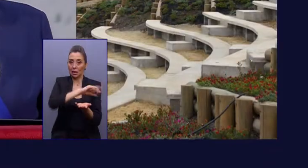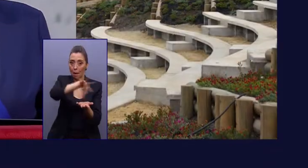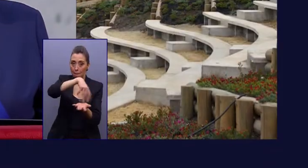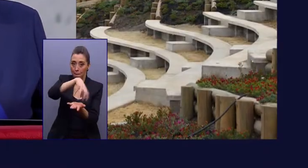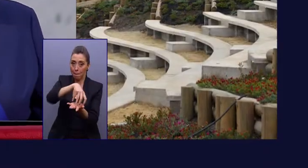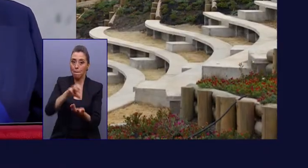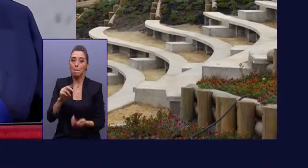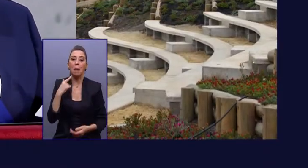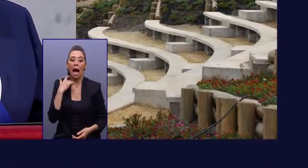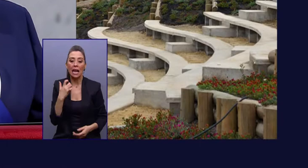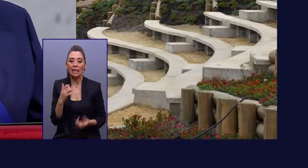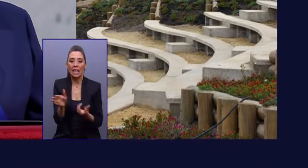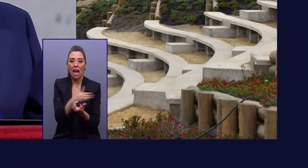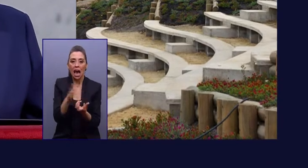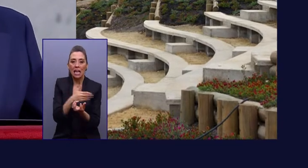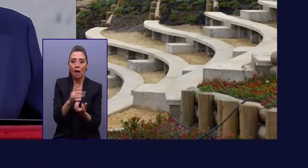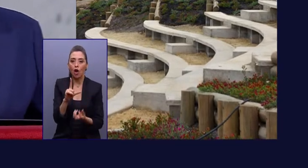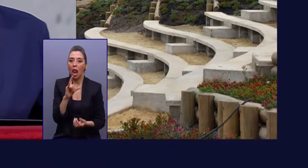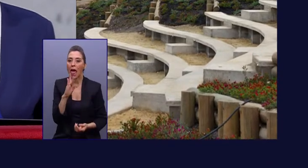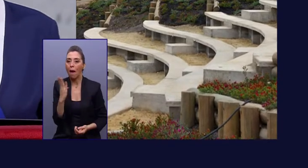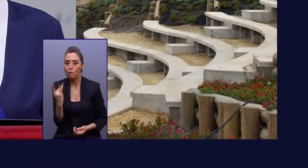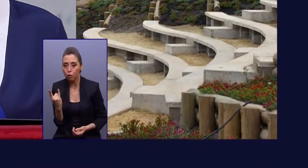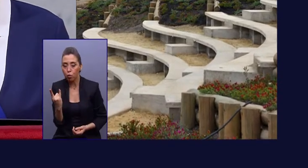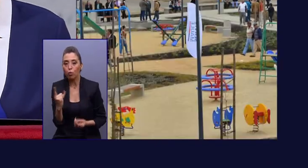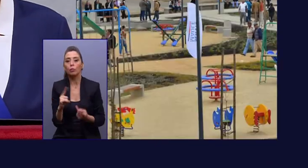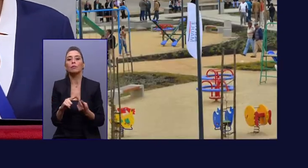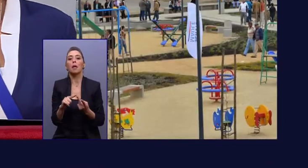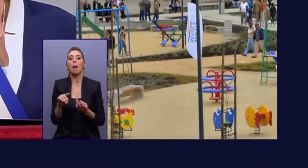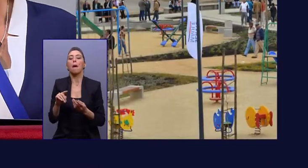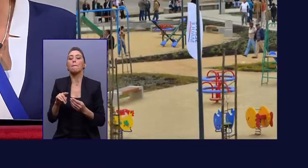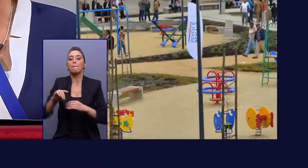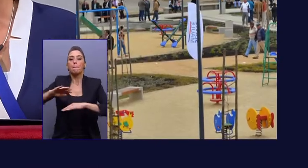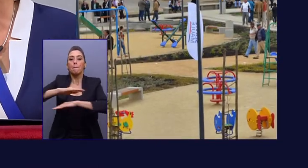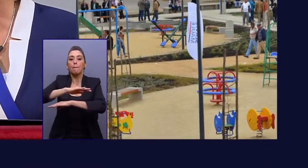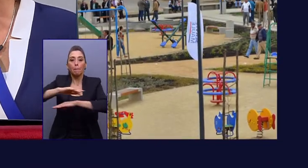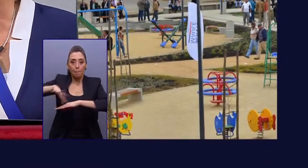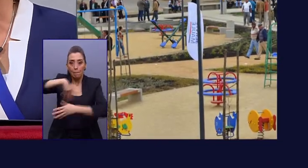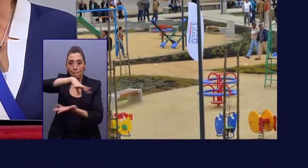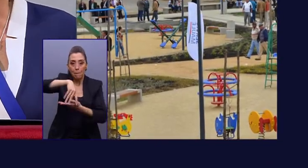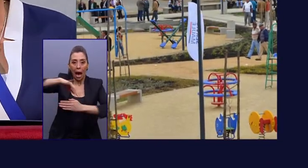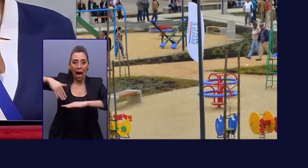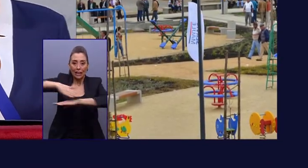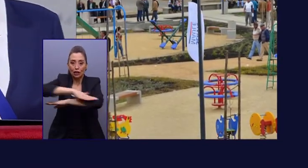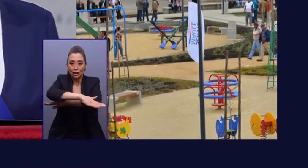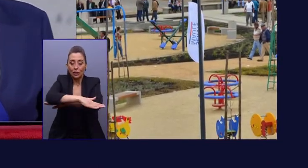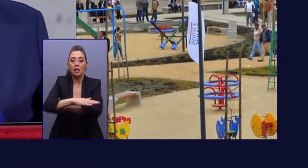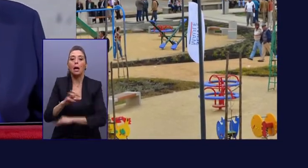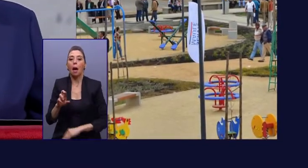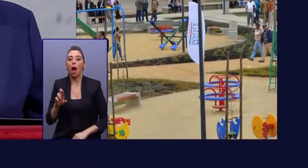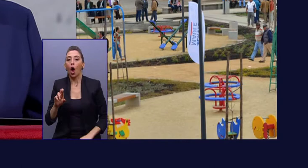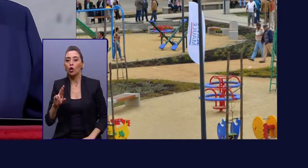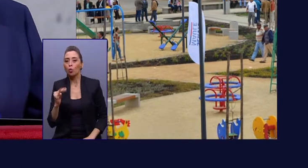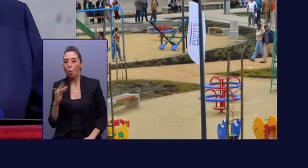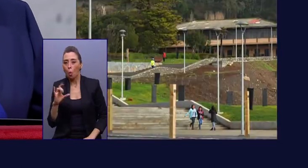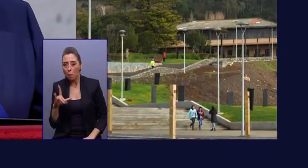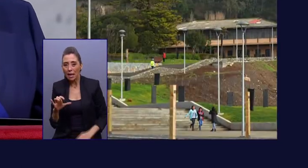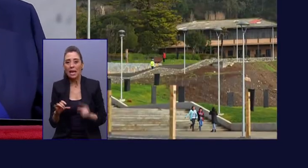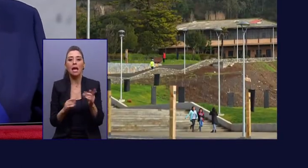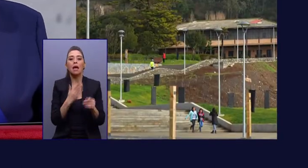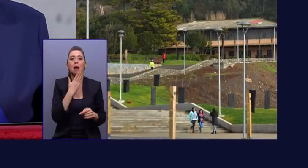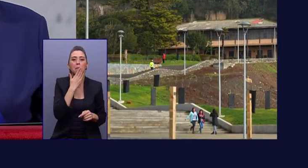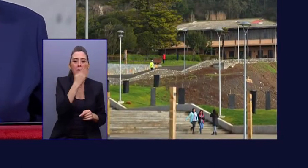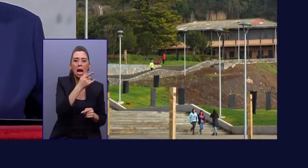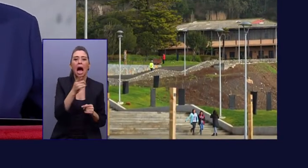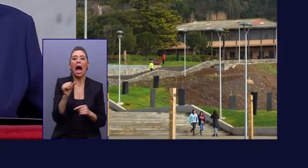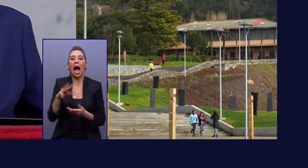como el Parque del Carbón de Lebu, el Parque Costanera en Peyúgue, el Parque del Roble en La Pintana o el Parque Punta Norte en Arica,